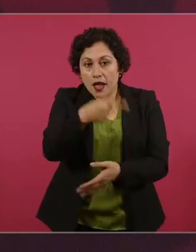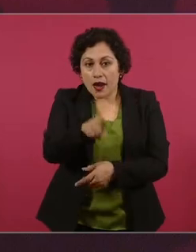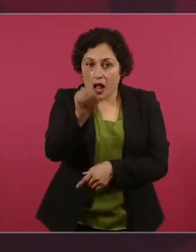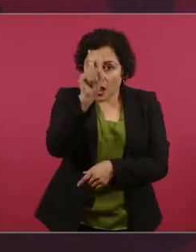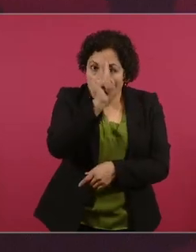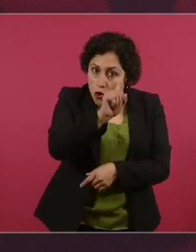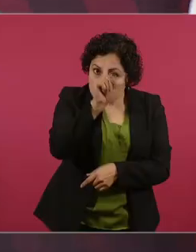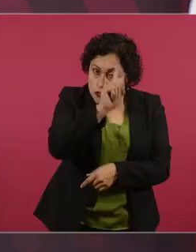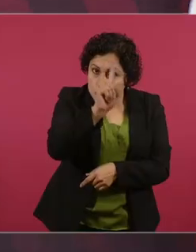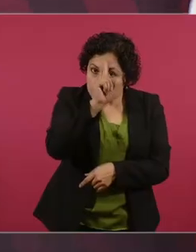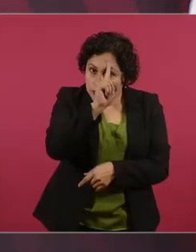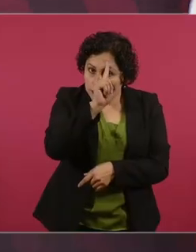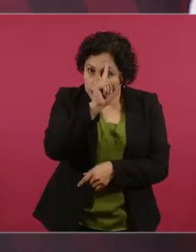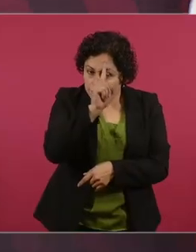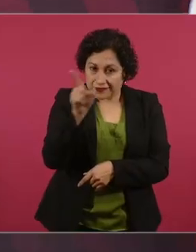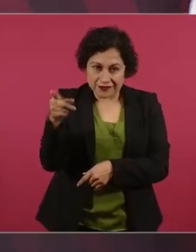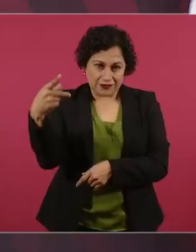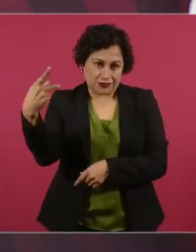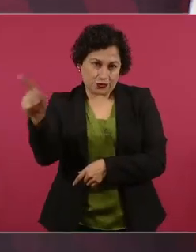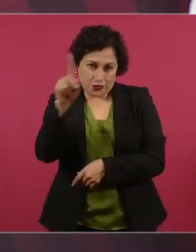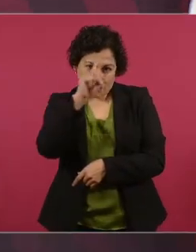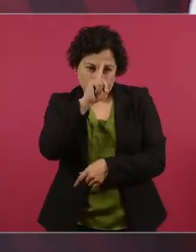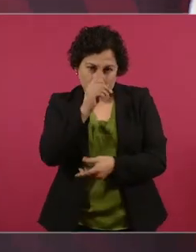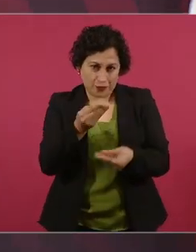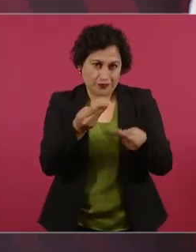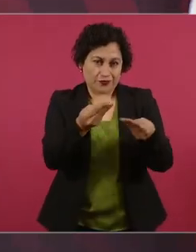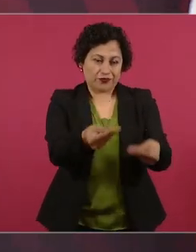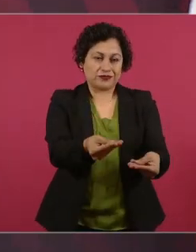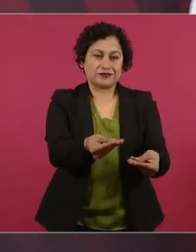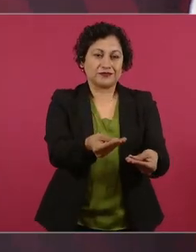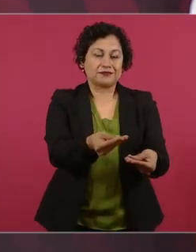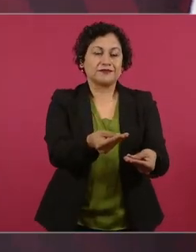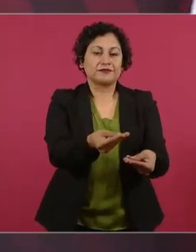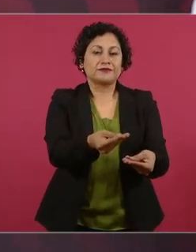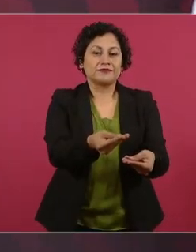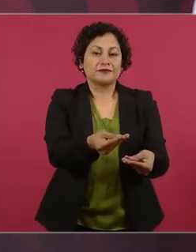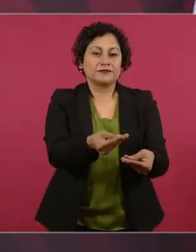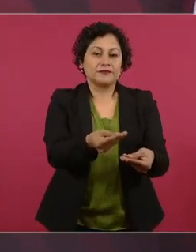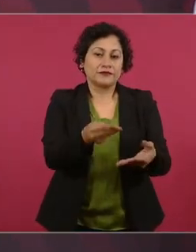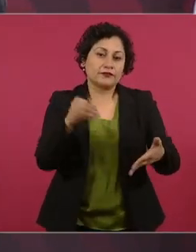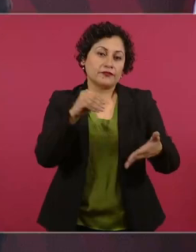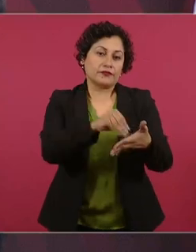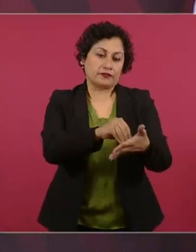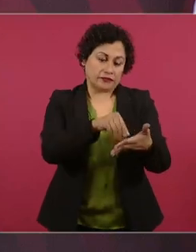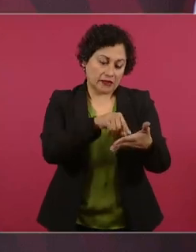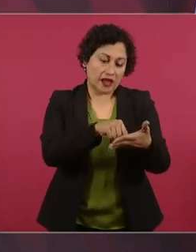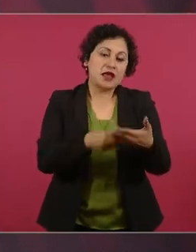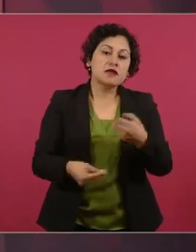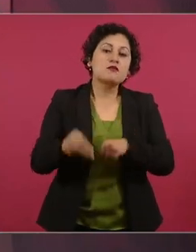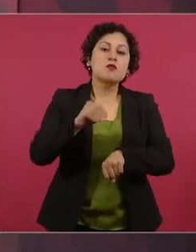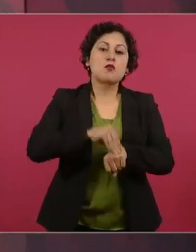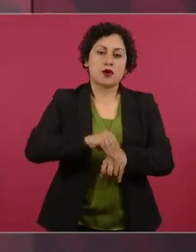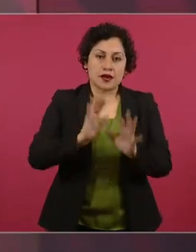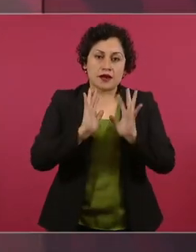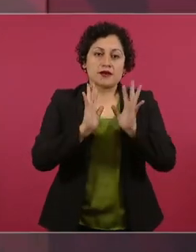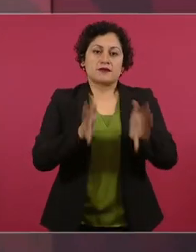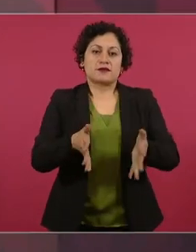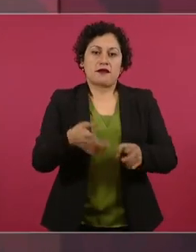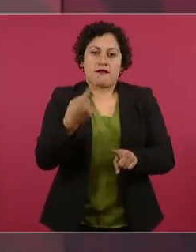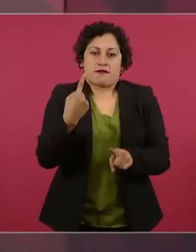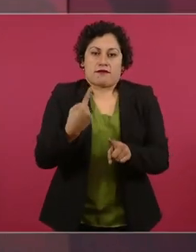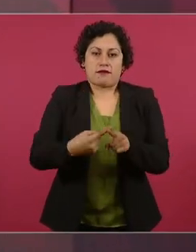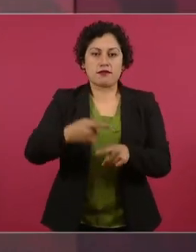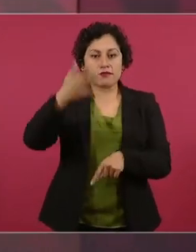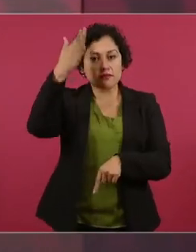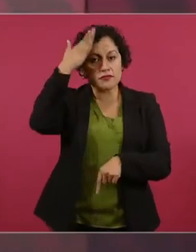De ahí hablan ya de autoridades locales y hablan